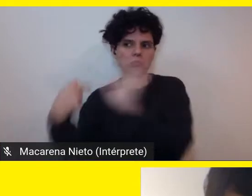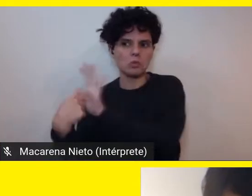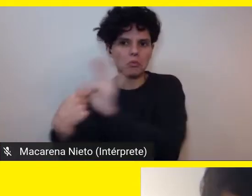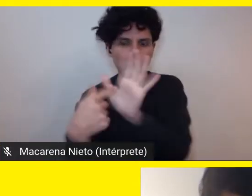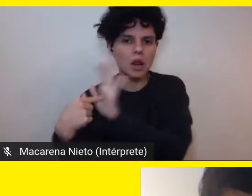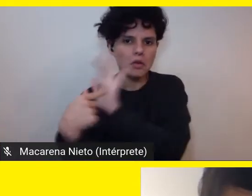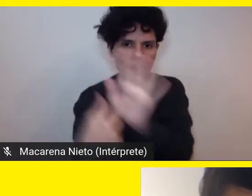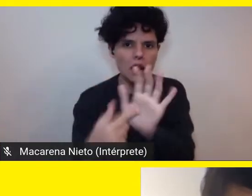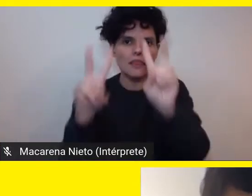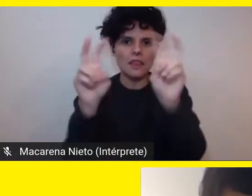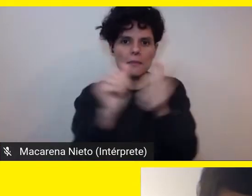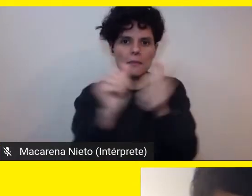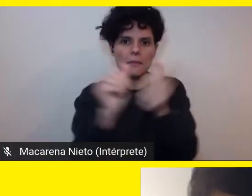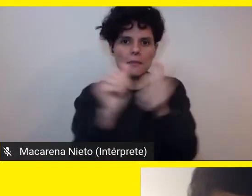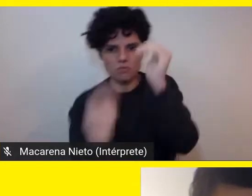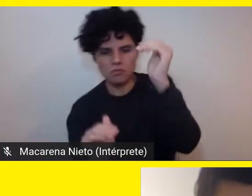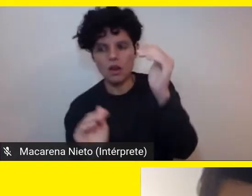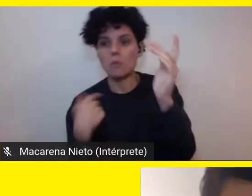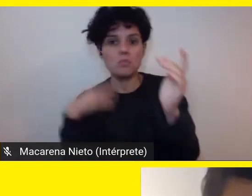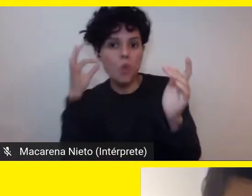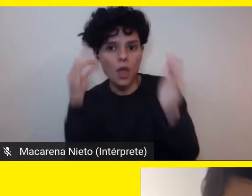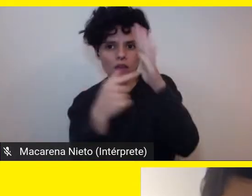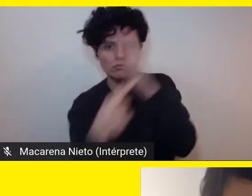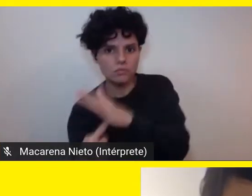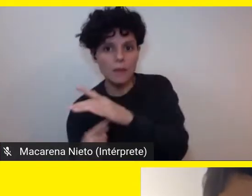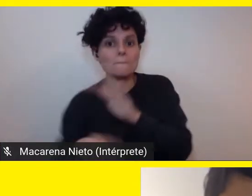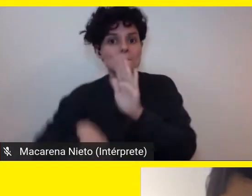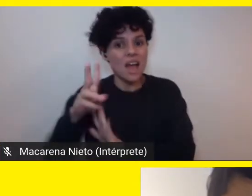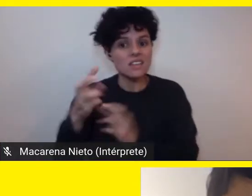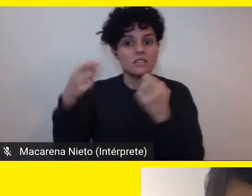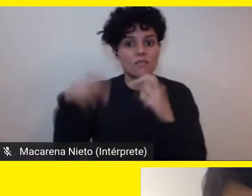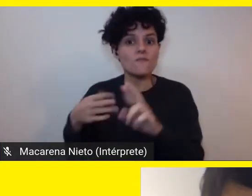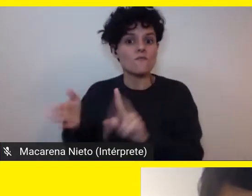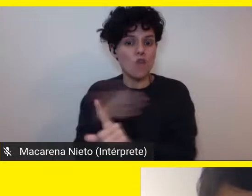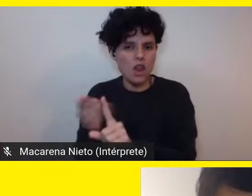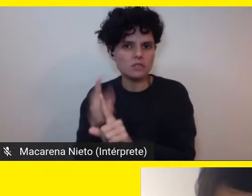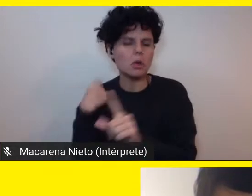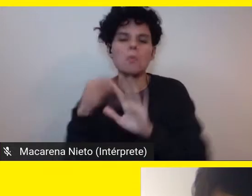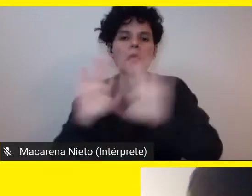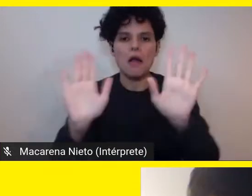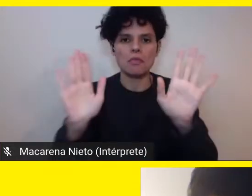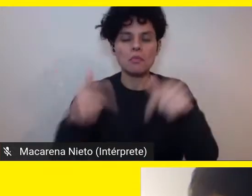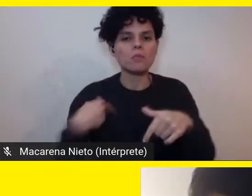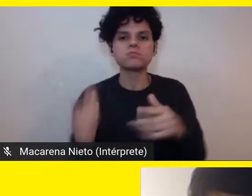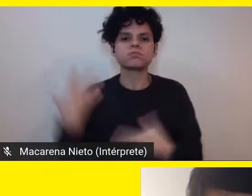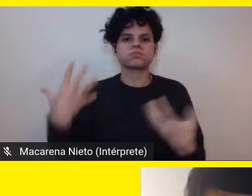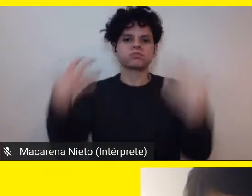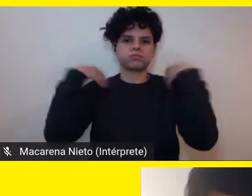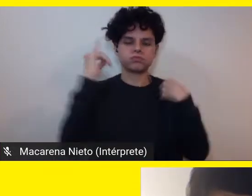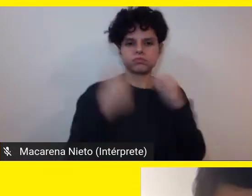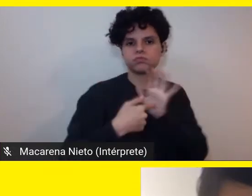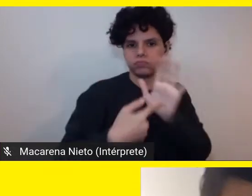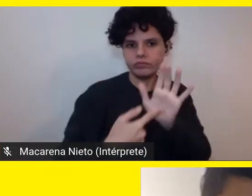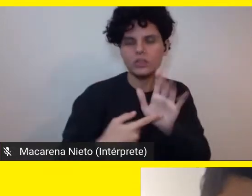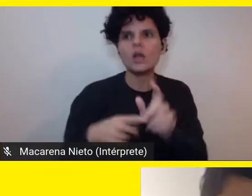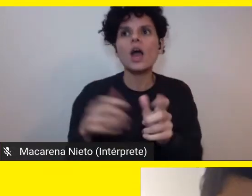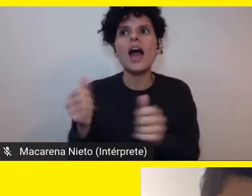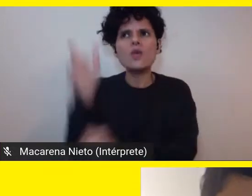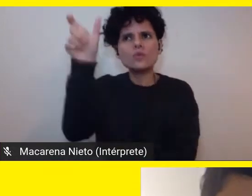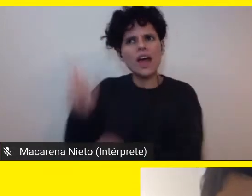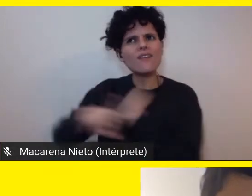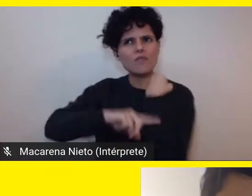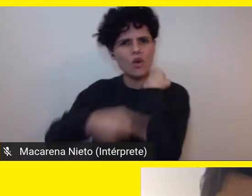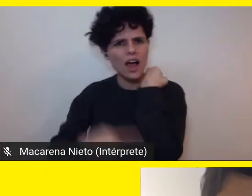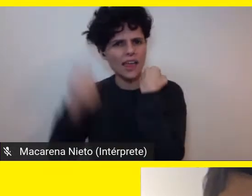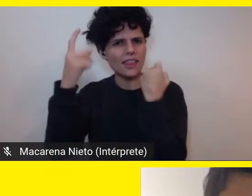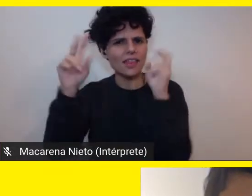también de la justicia. Y aquí debo reconocer mucho el trabajo de una abogada del programa de Derechos Humanos, que se llama Paulina, que